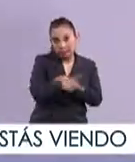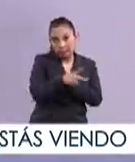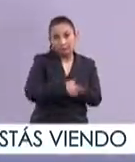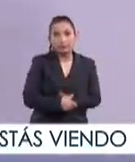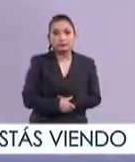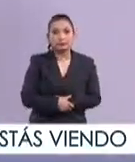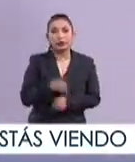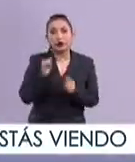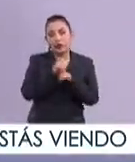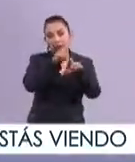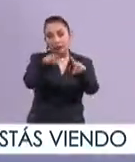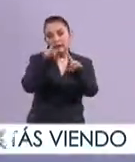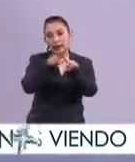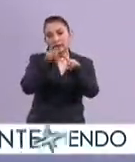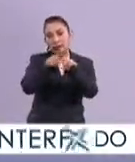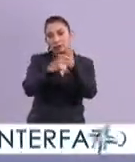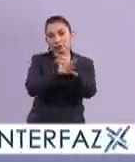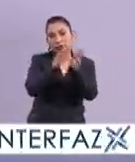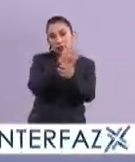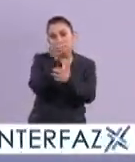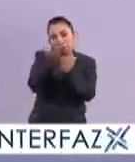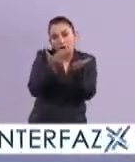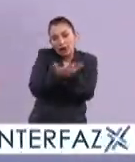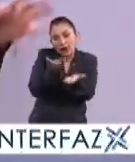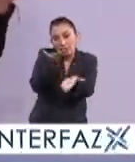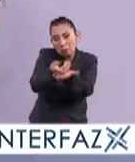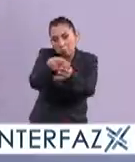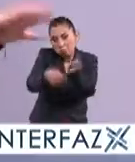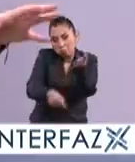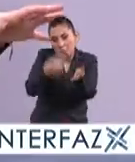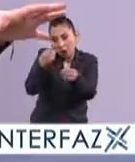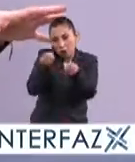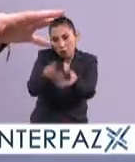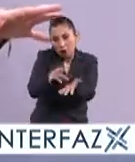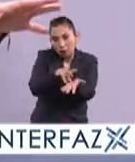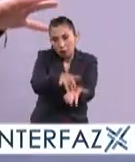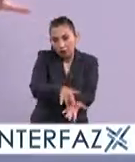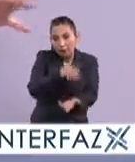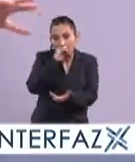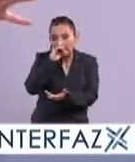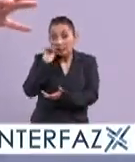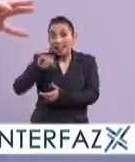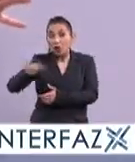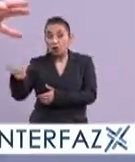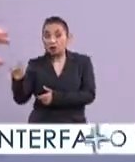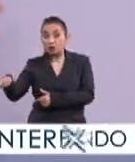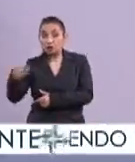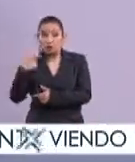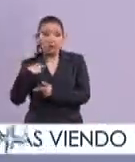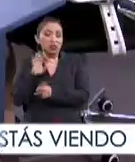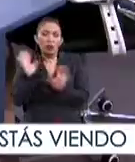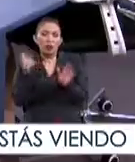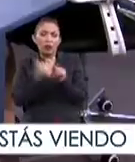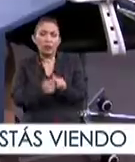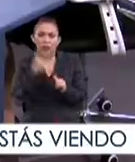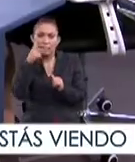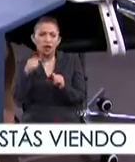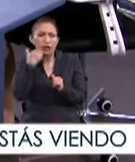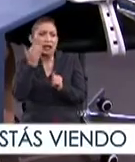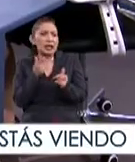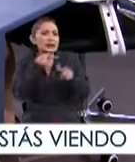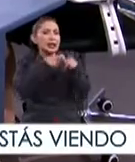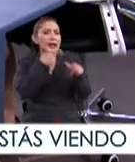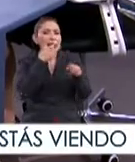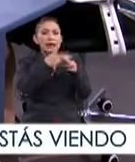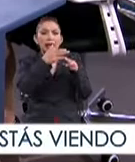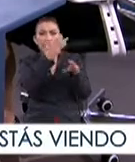en México, con las distintas herramientas que se han puesto a disposición, y también para aquellos que tienen la intención y que van a seguir su